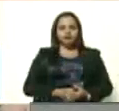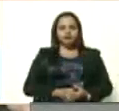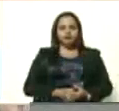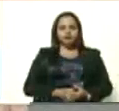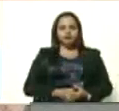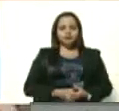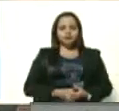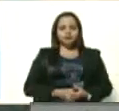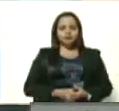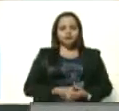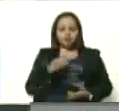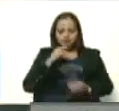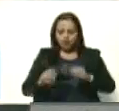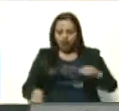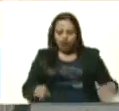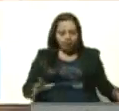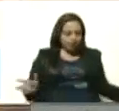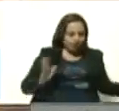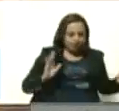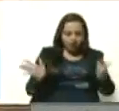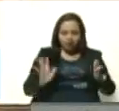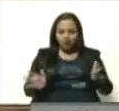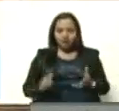Acá me está cayendo todo aquí.